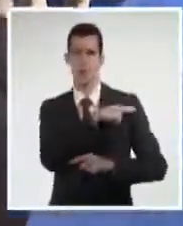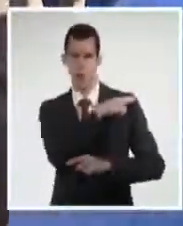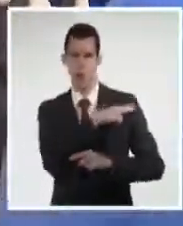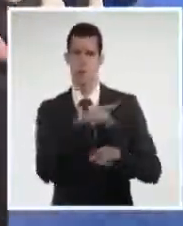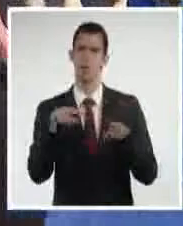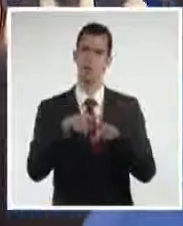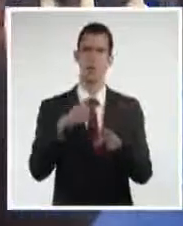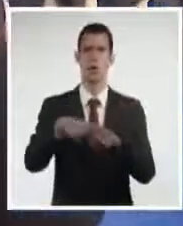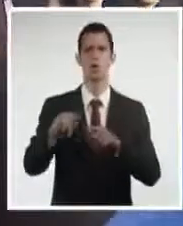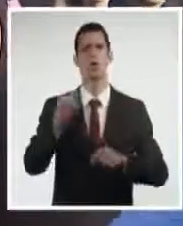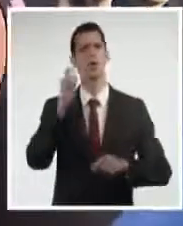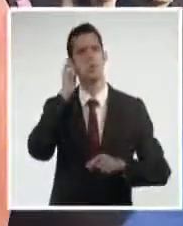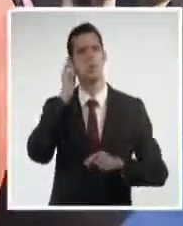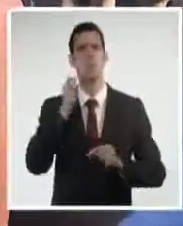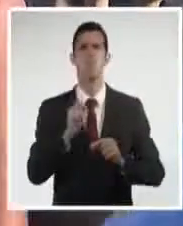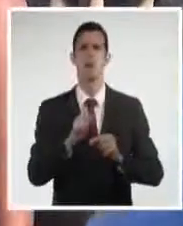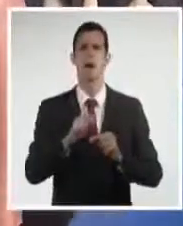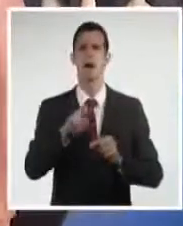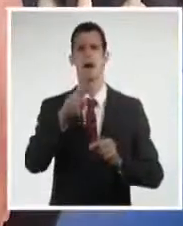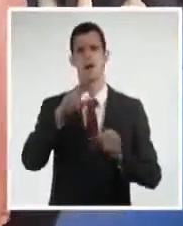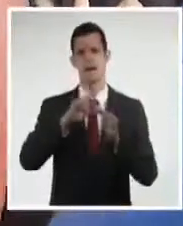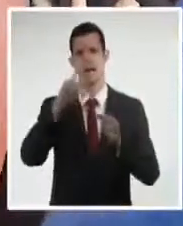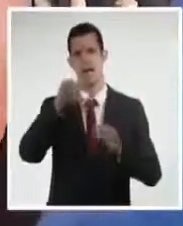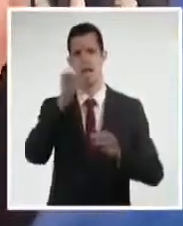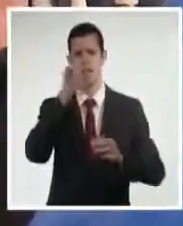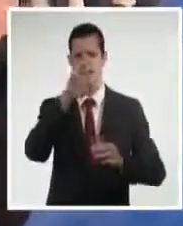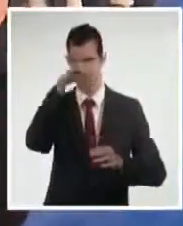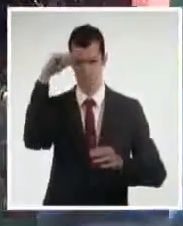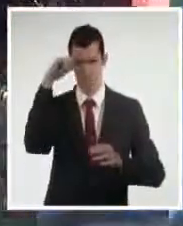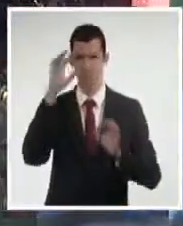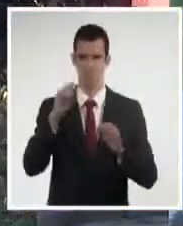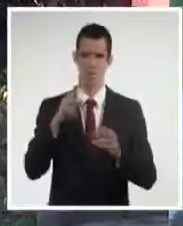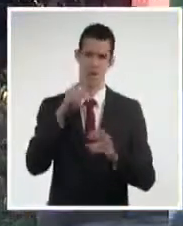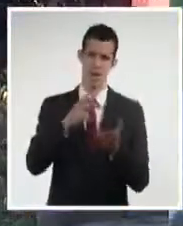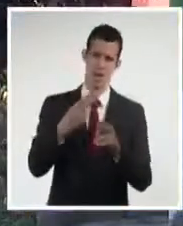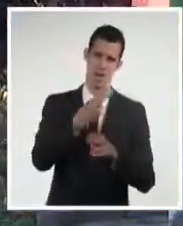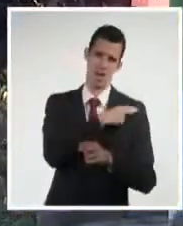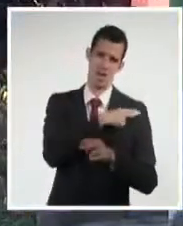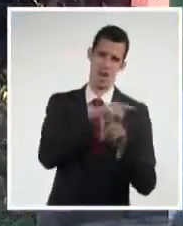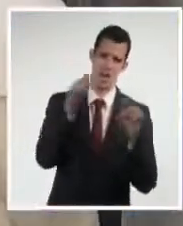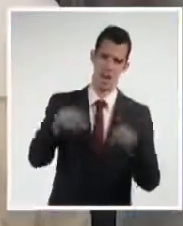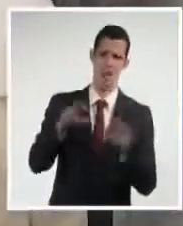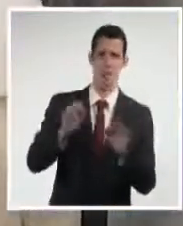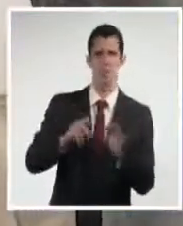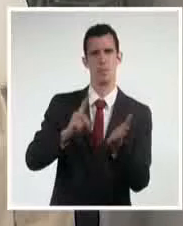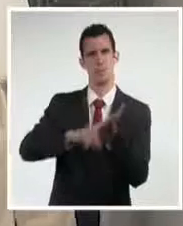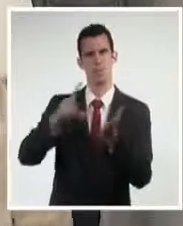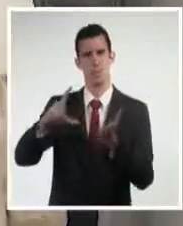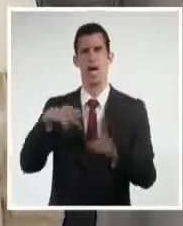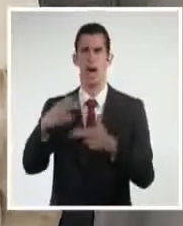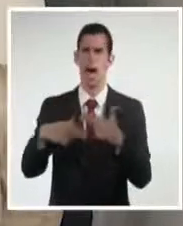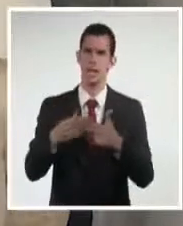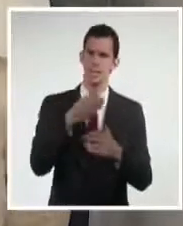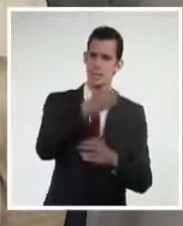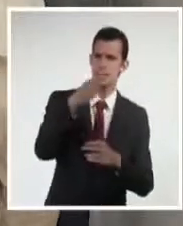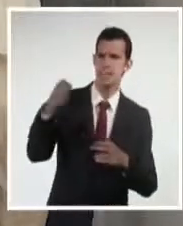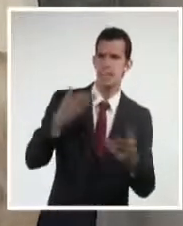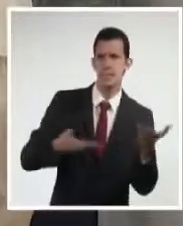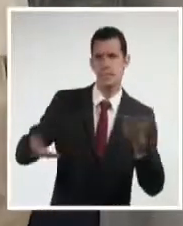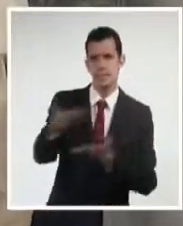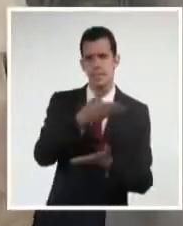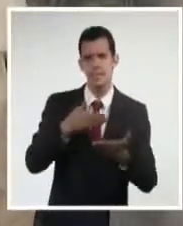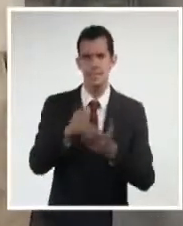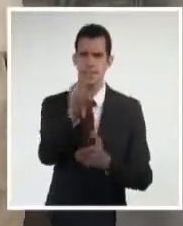Verdecia, primera secretaria del partido aquí, así como otros dirigentes, recorrió el barrio El Bejerano e intercambió con vecinos